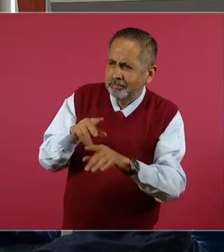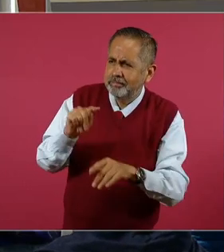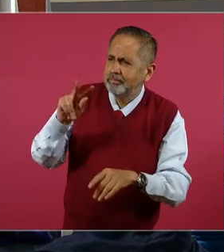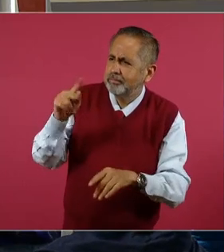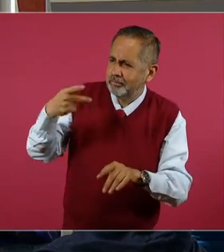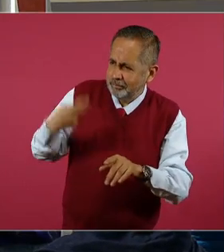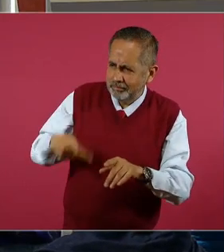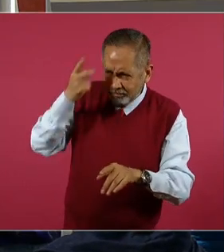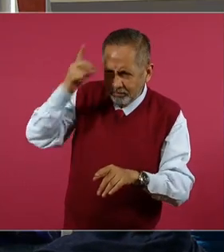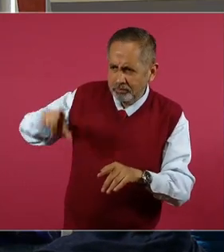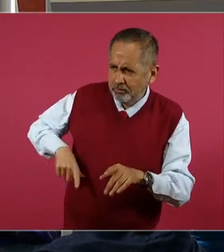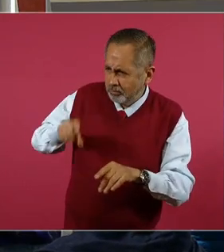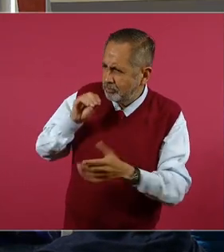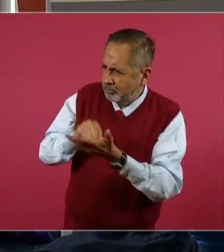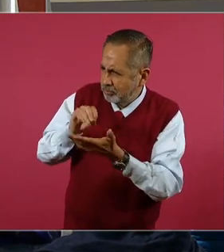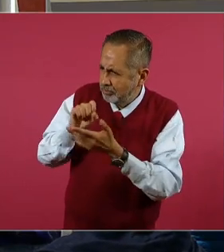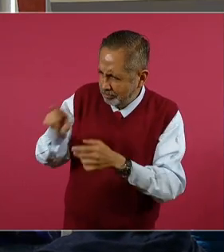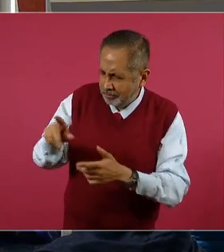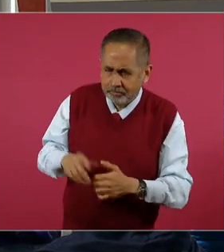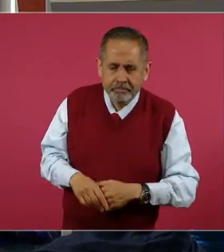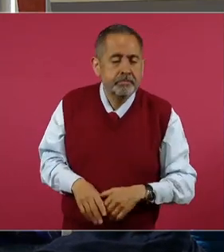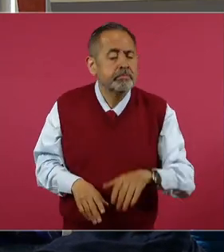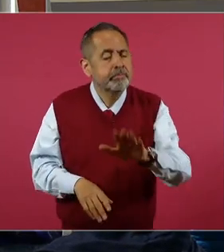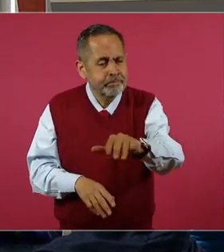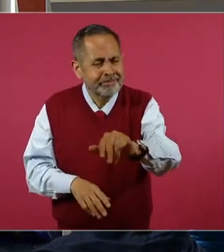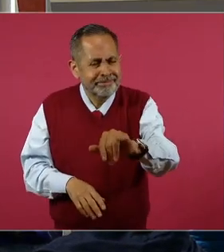pero ¿cuántos